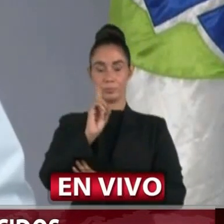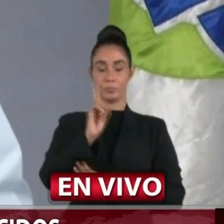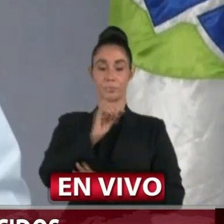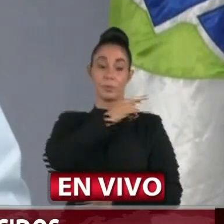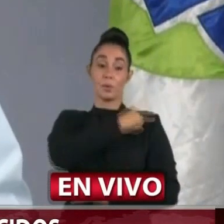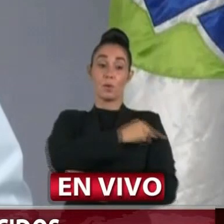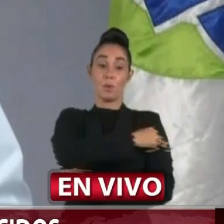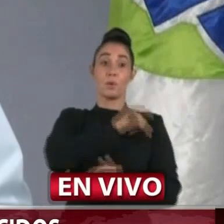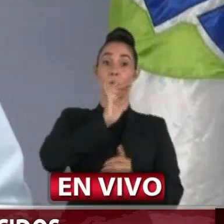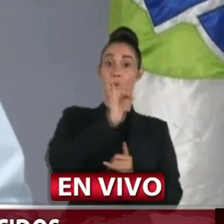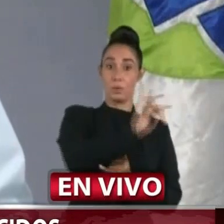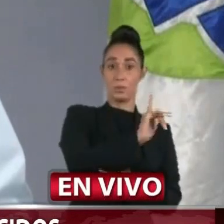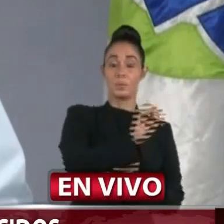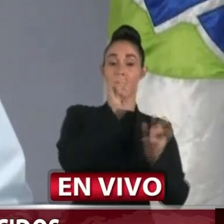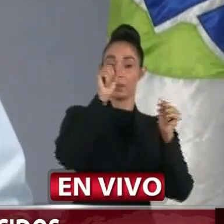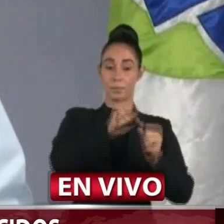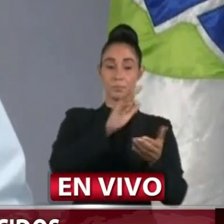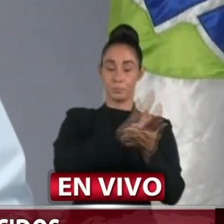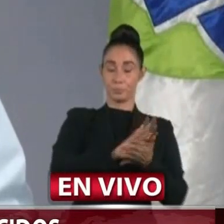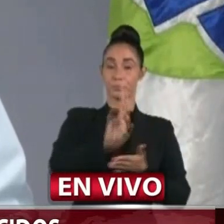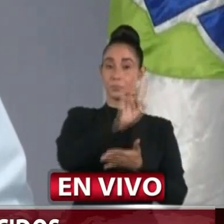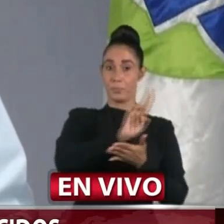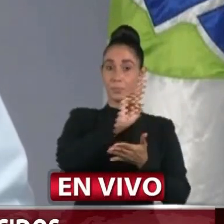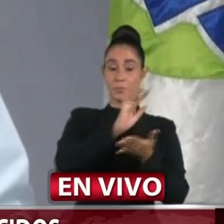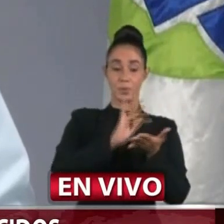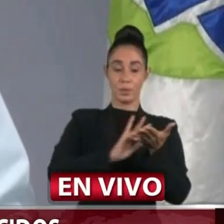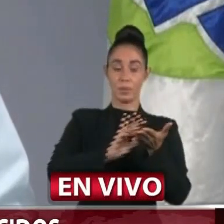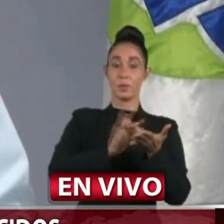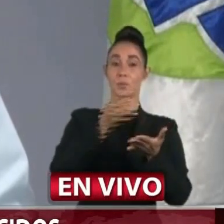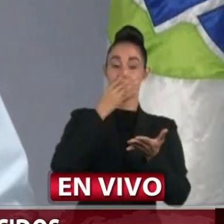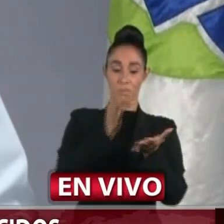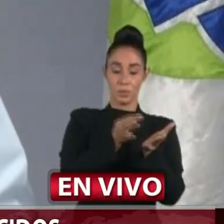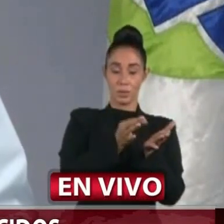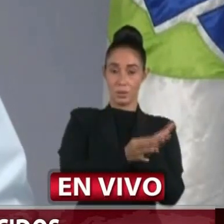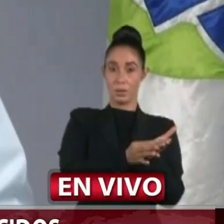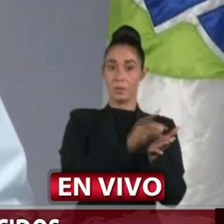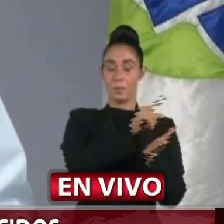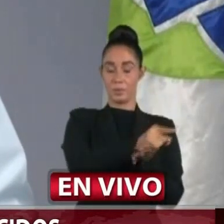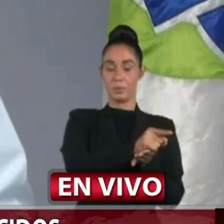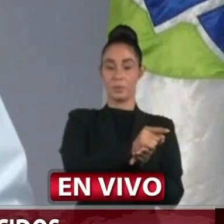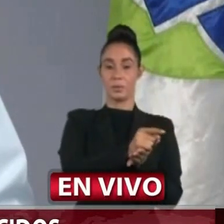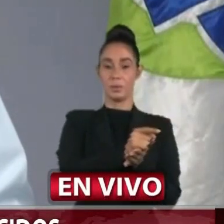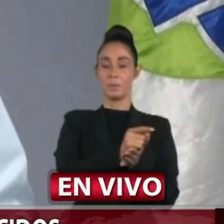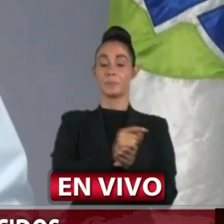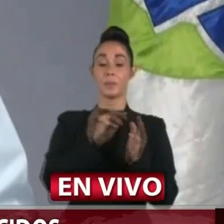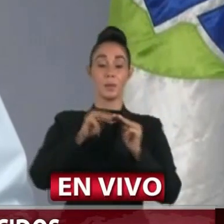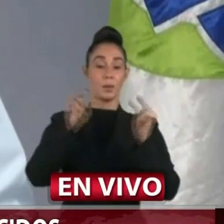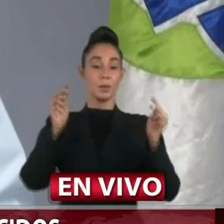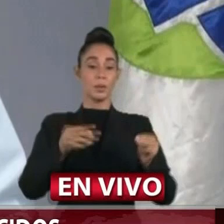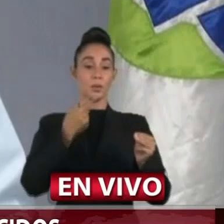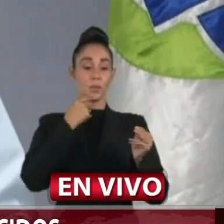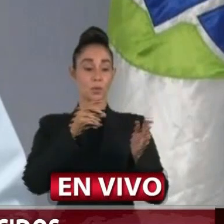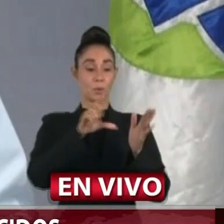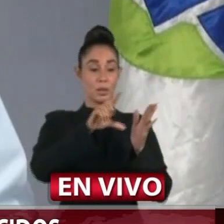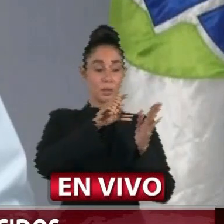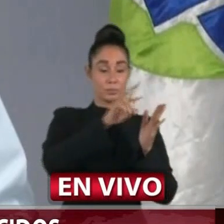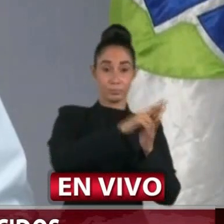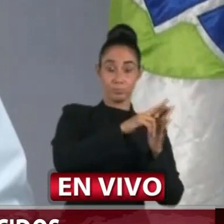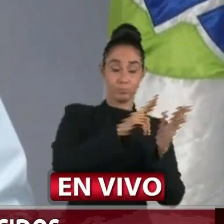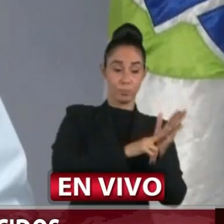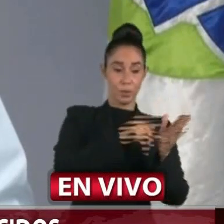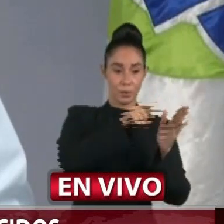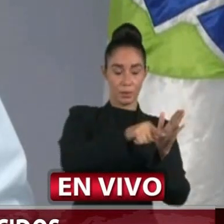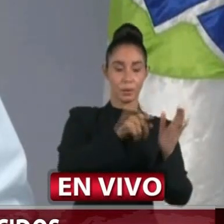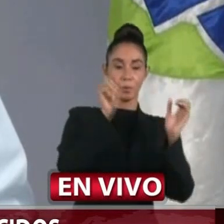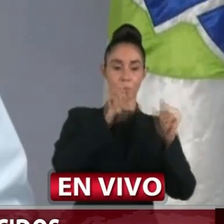dado y la directriz que el Ministerio emitió está impresa y disponible en el portal del